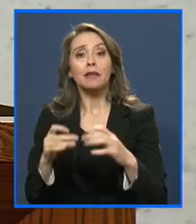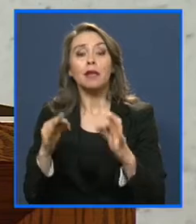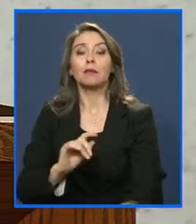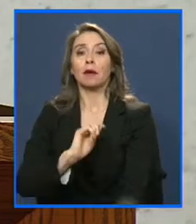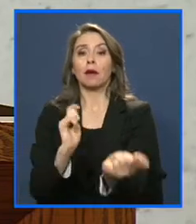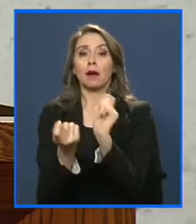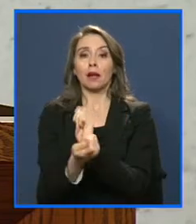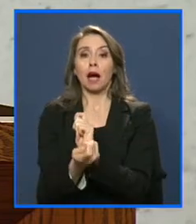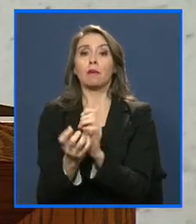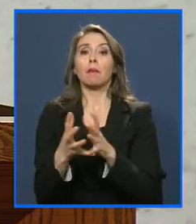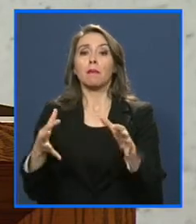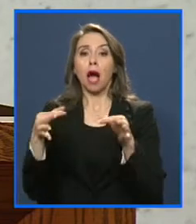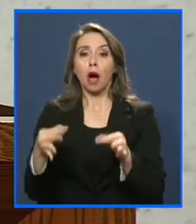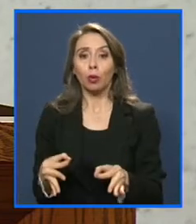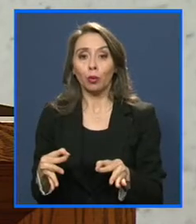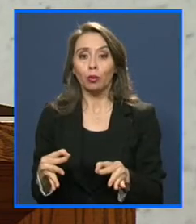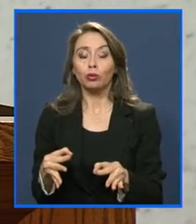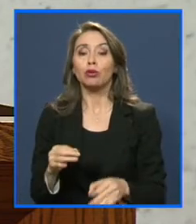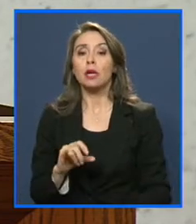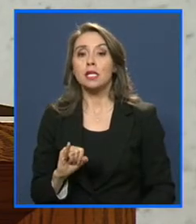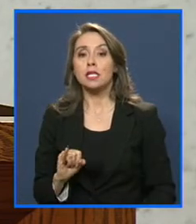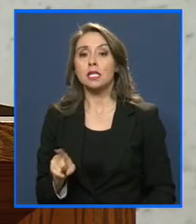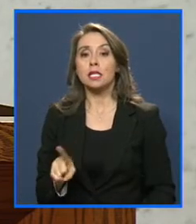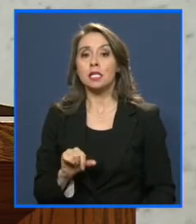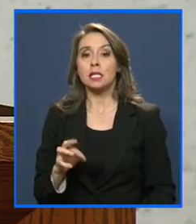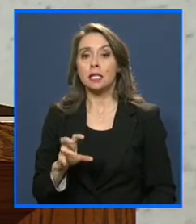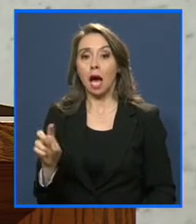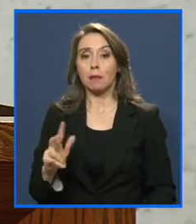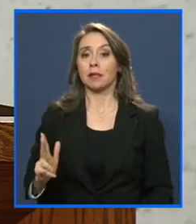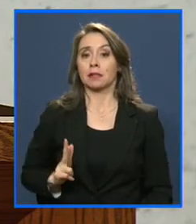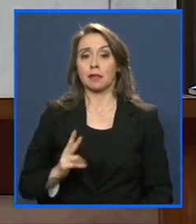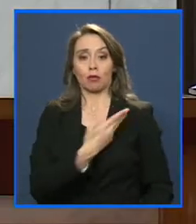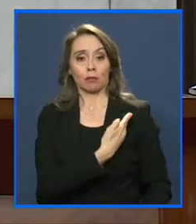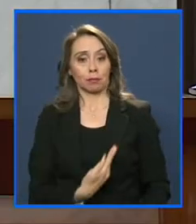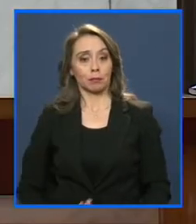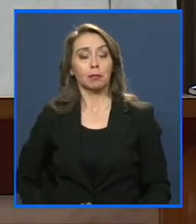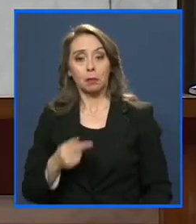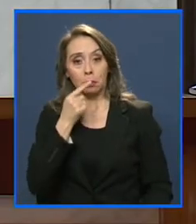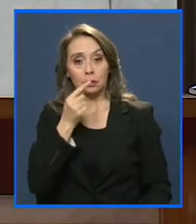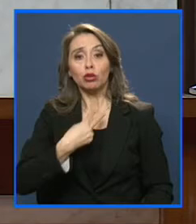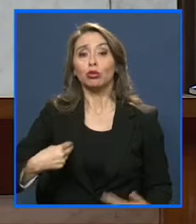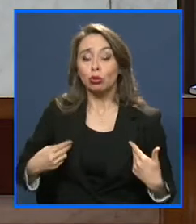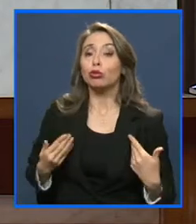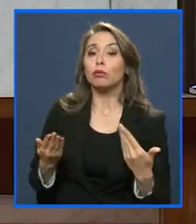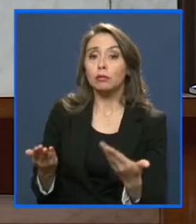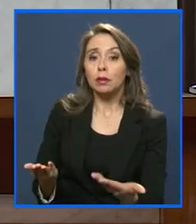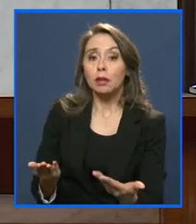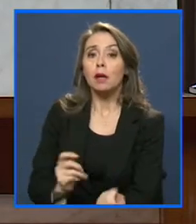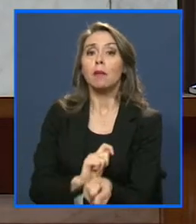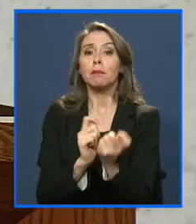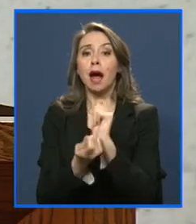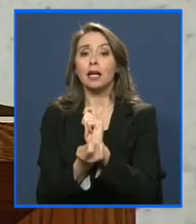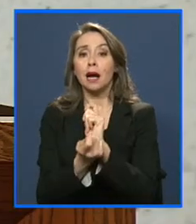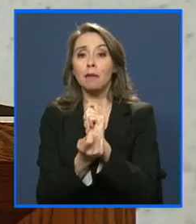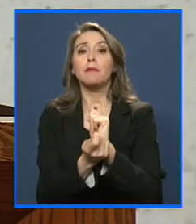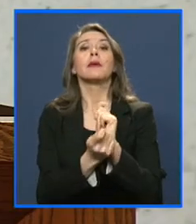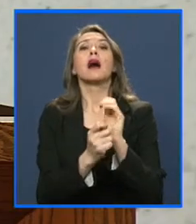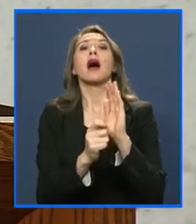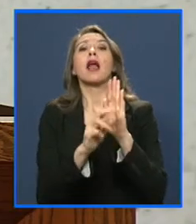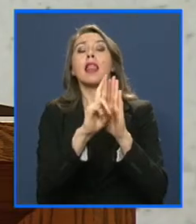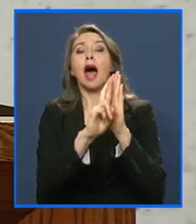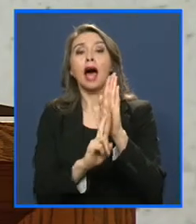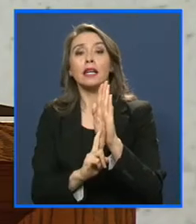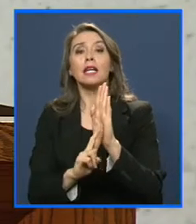más justo de las isapres señor presidente estamos disponibles para cambiar las regulaciones de monopolios